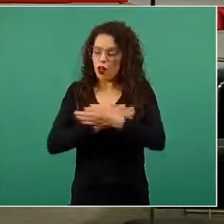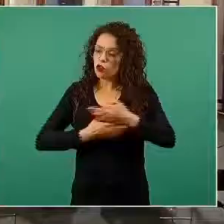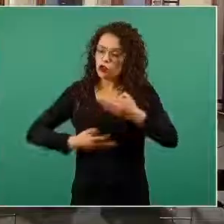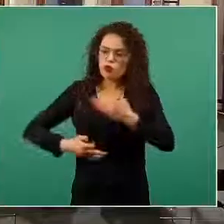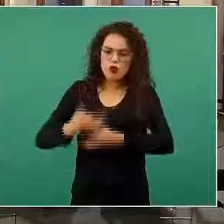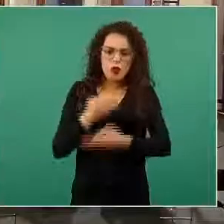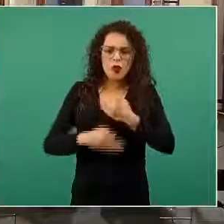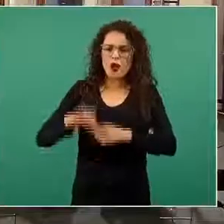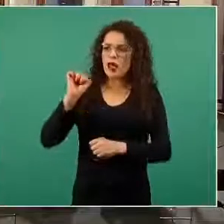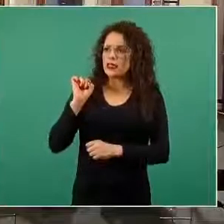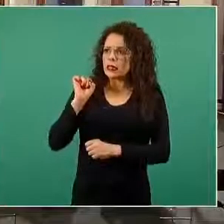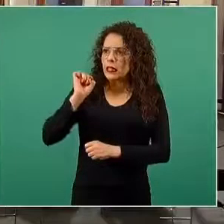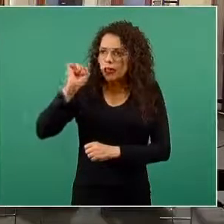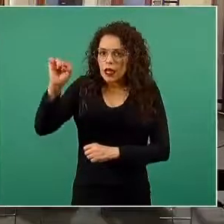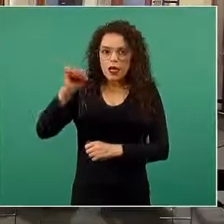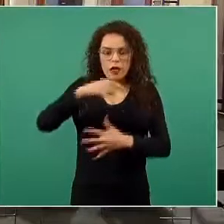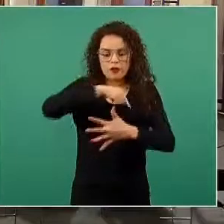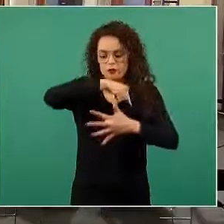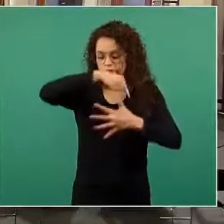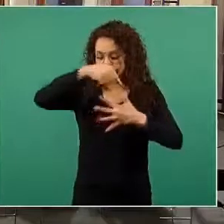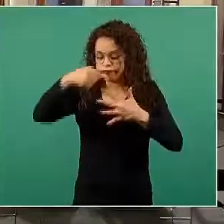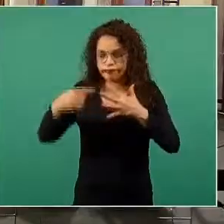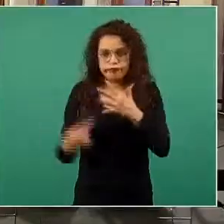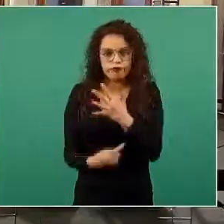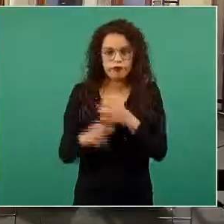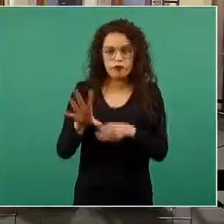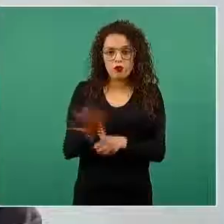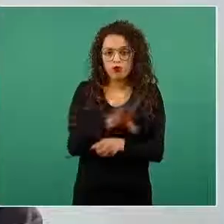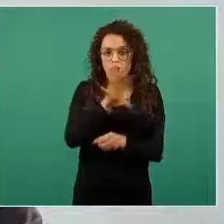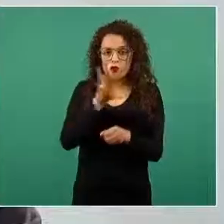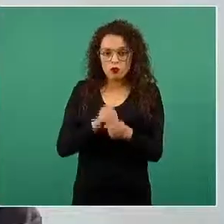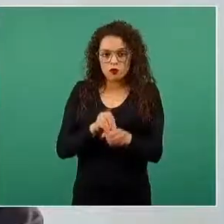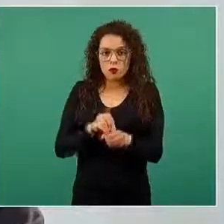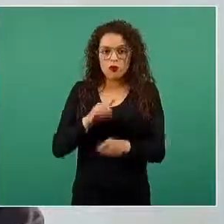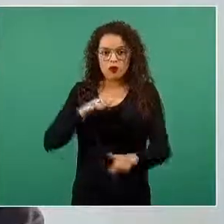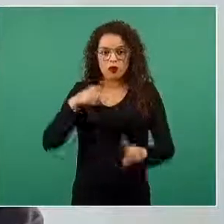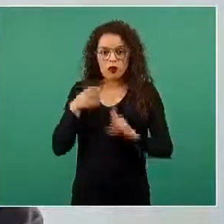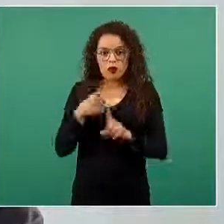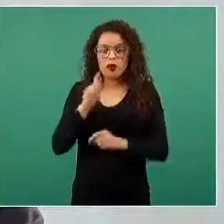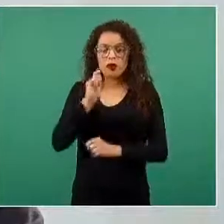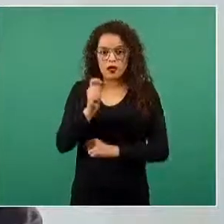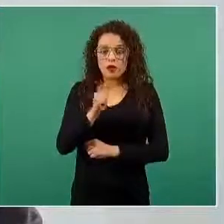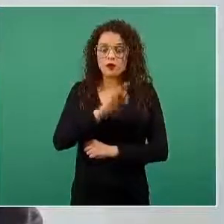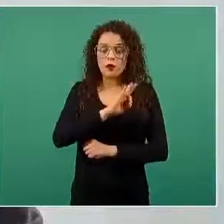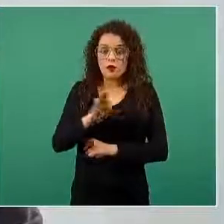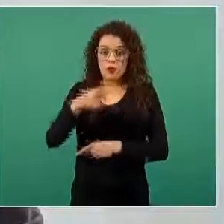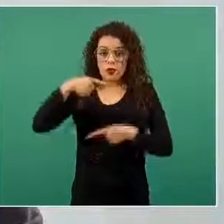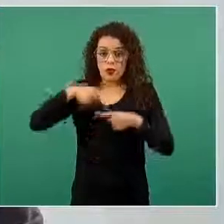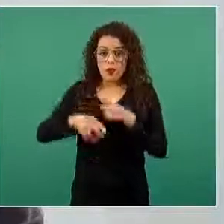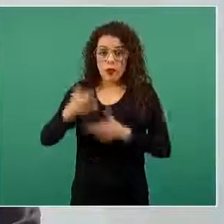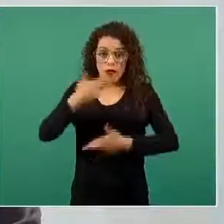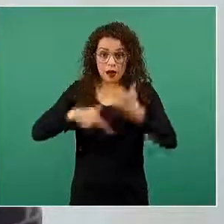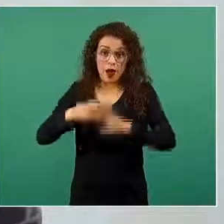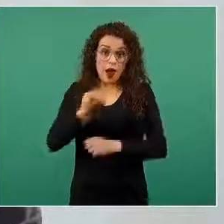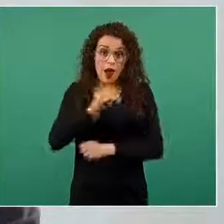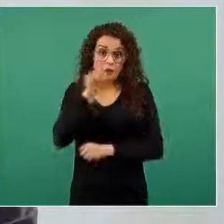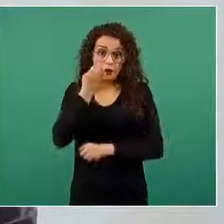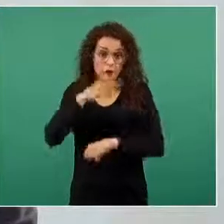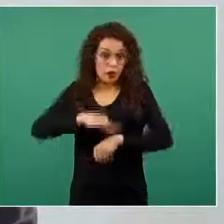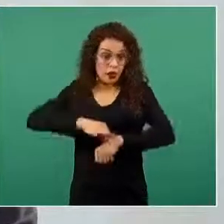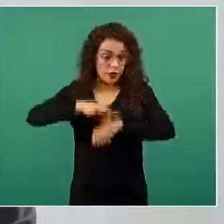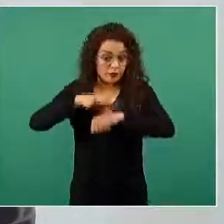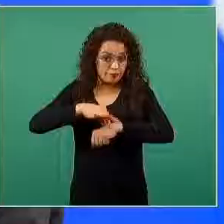sindicatos, toda la gama de actores que significa el reinicio de clases. Tenemos